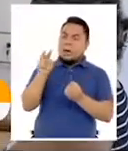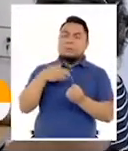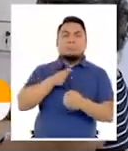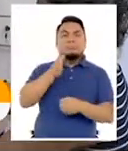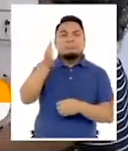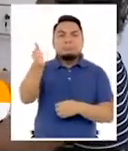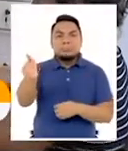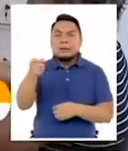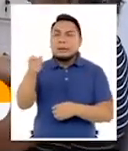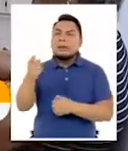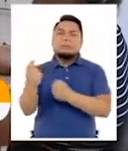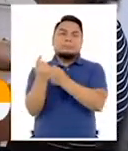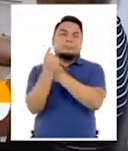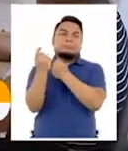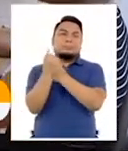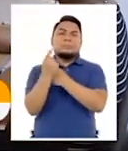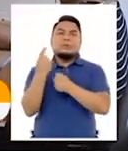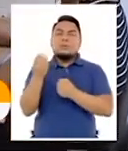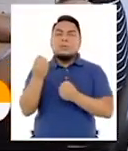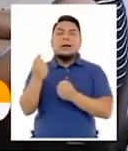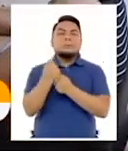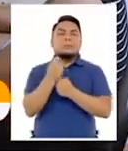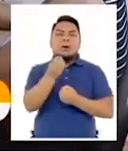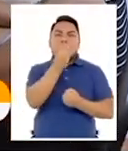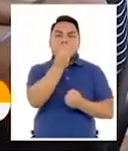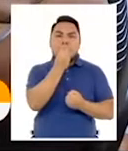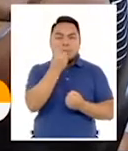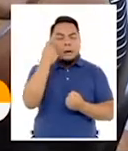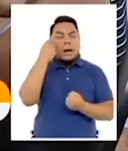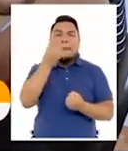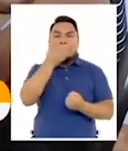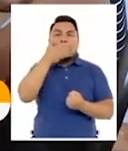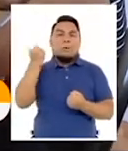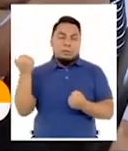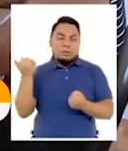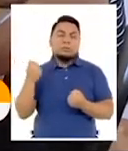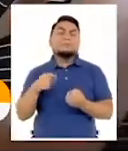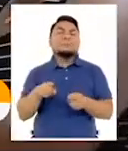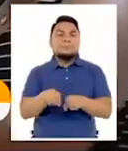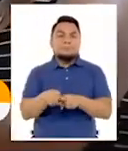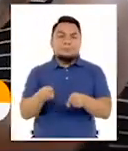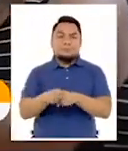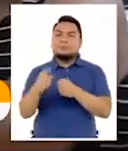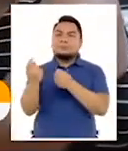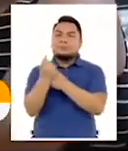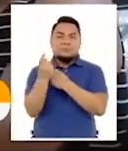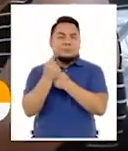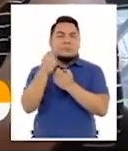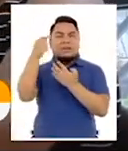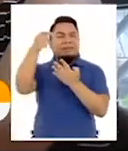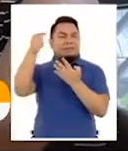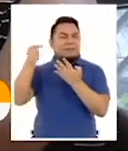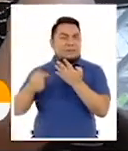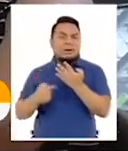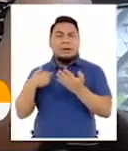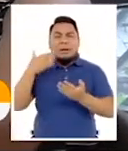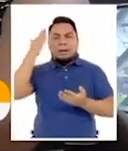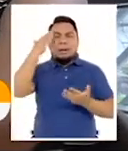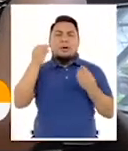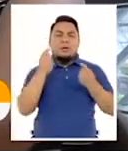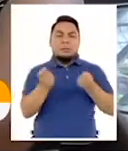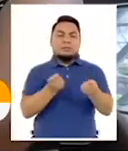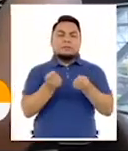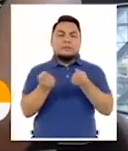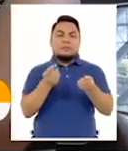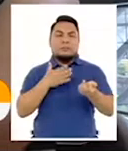complementarios que me ayuda en mi nutrición a mantenerme bien, a tener una buena alimentación, en la flor de Bach a saber